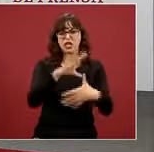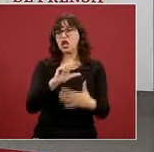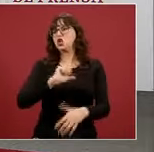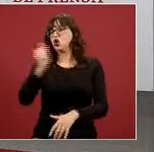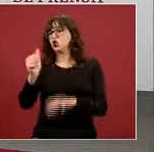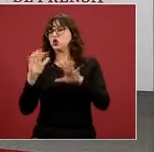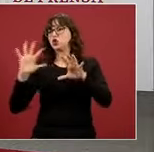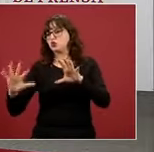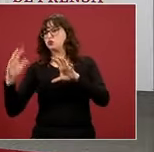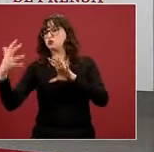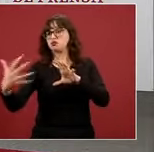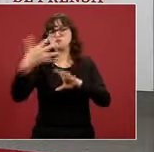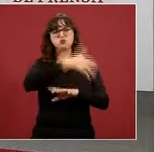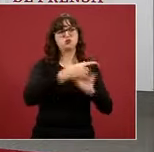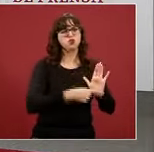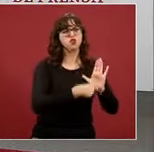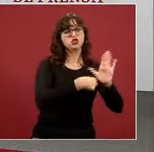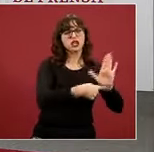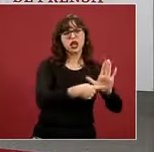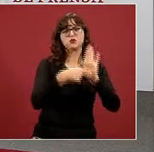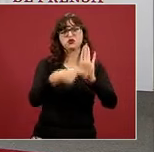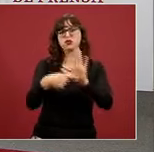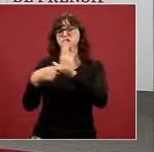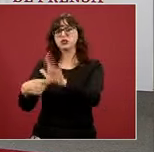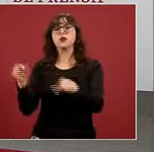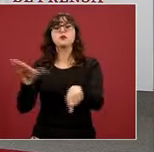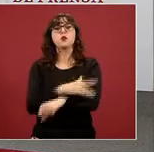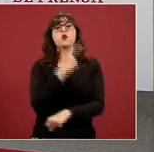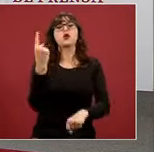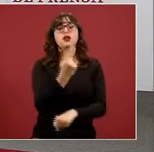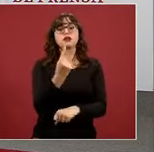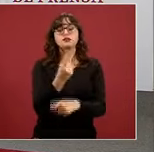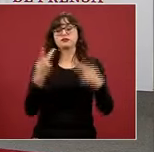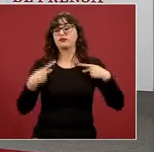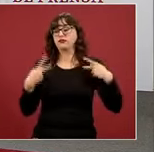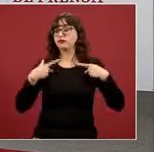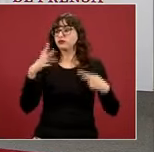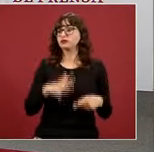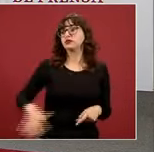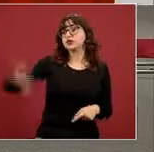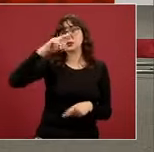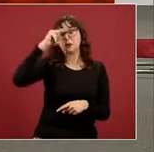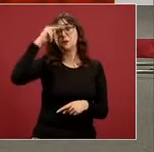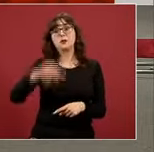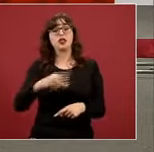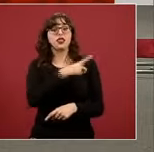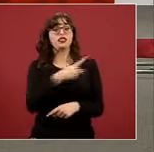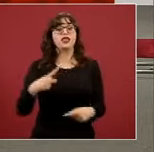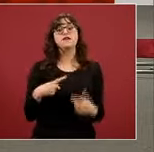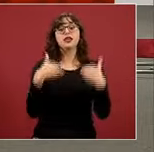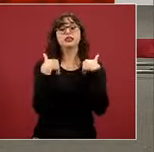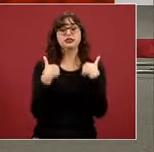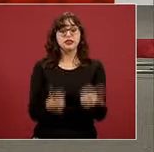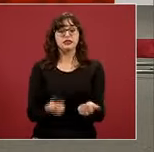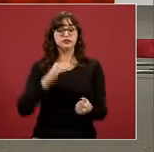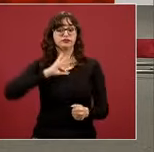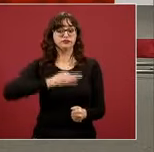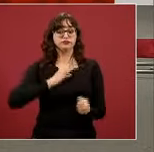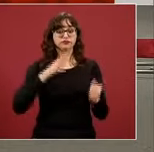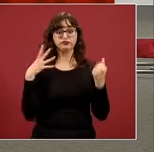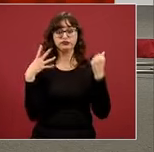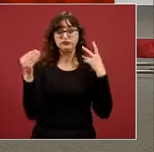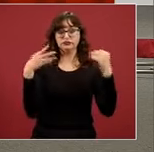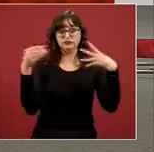es que la población mexicana tenga en perspectiva que la realidad de una epidemia, más cuando se trata de